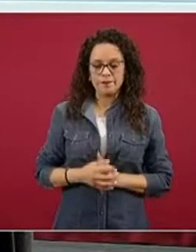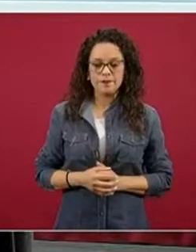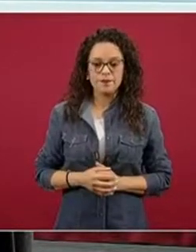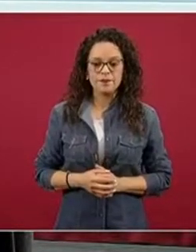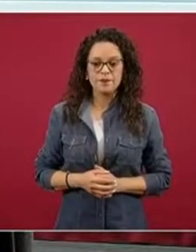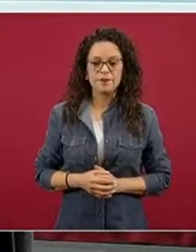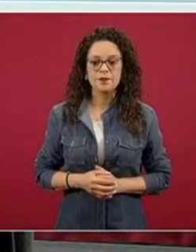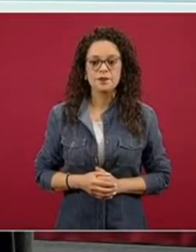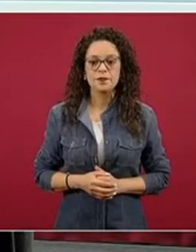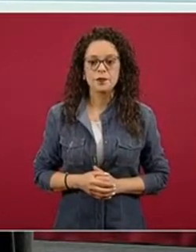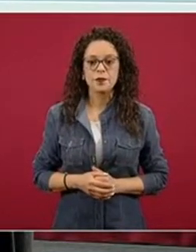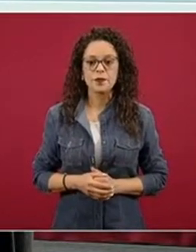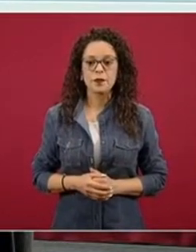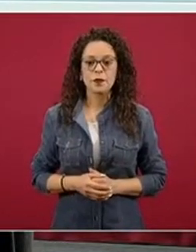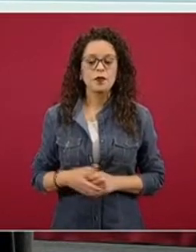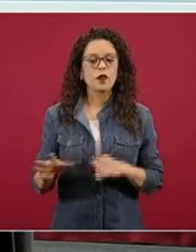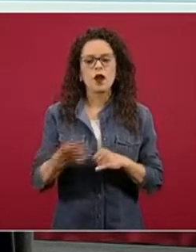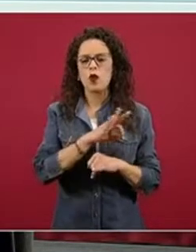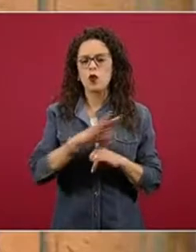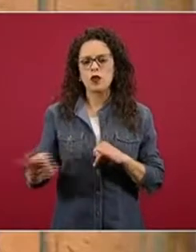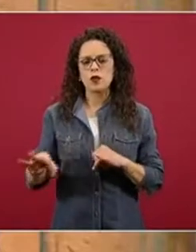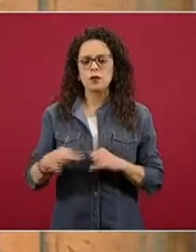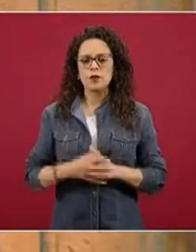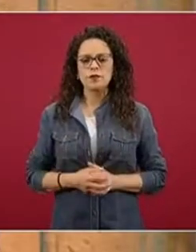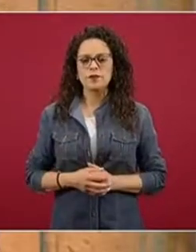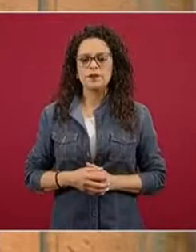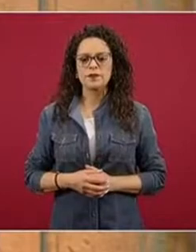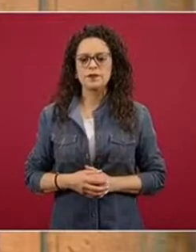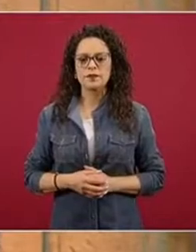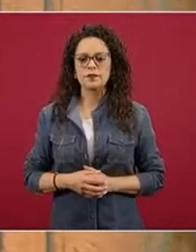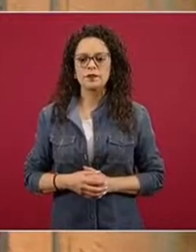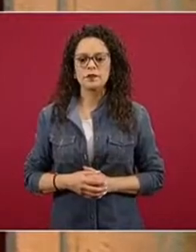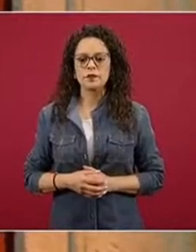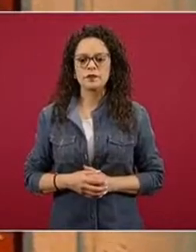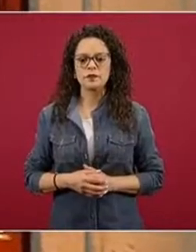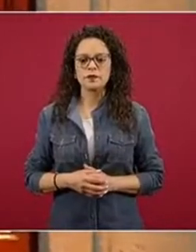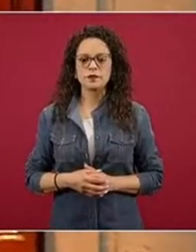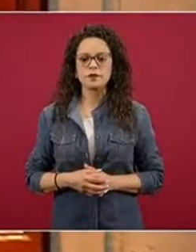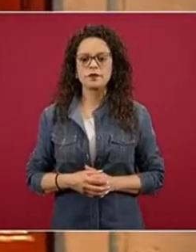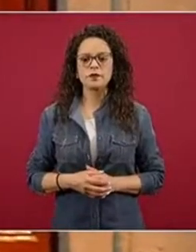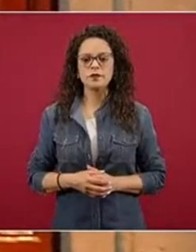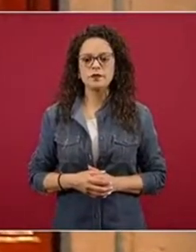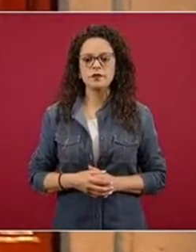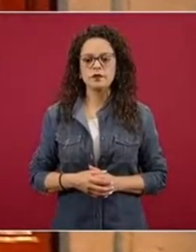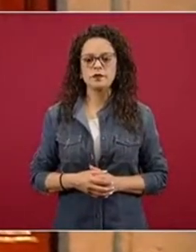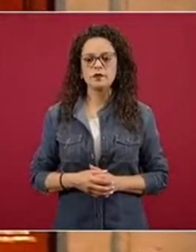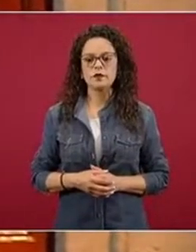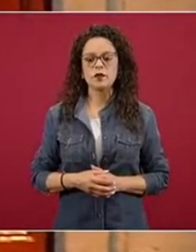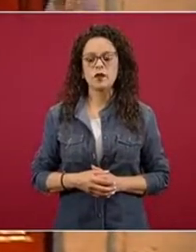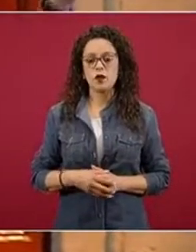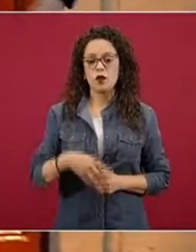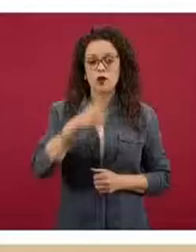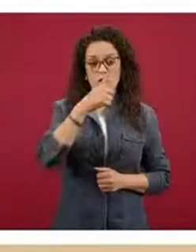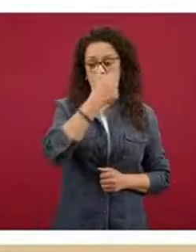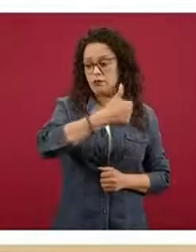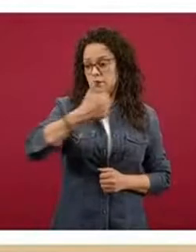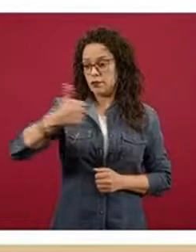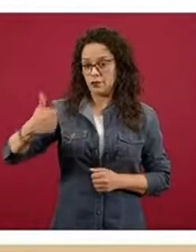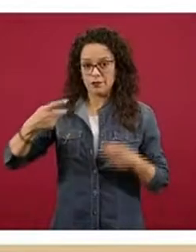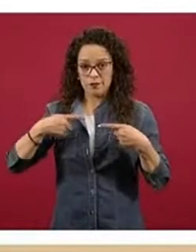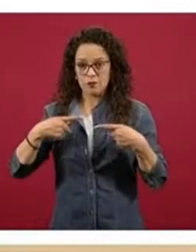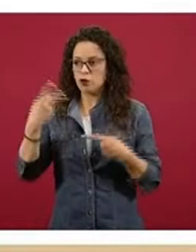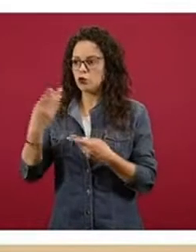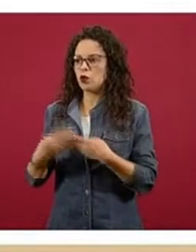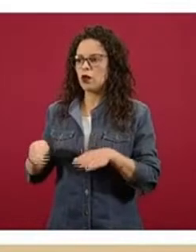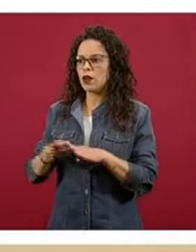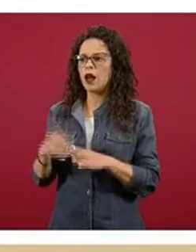Y pues bueno, finalmente, como les comenté, ¿qué actividades podemos hacer al interior de nuestras viviendas? Miren, podemos barrer